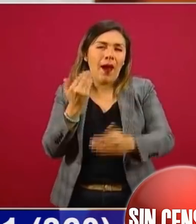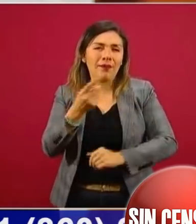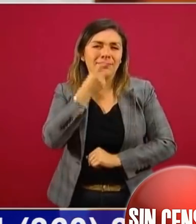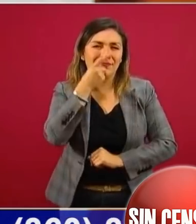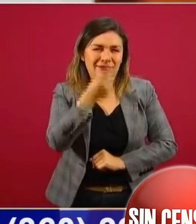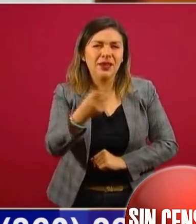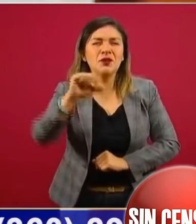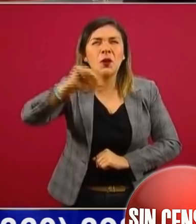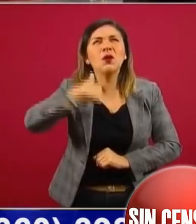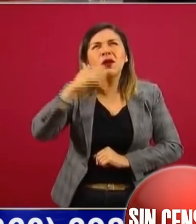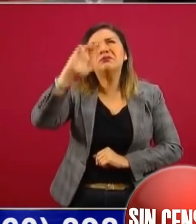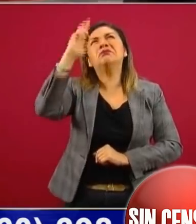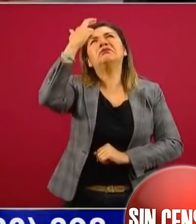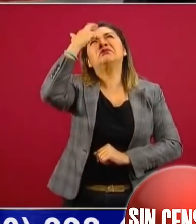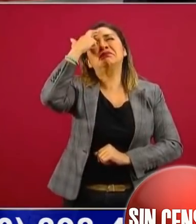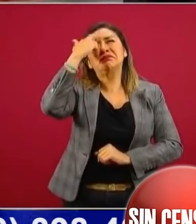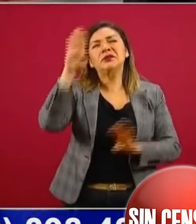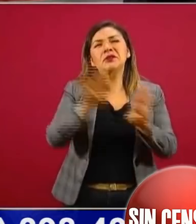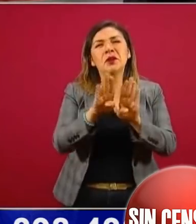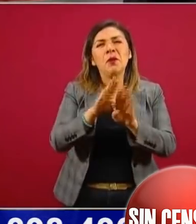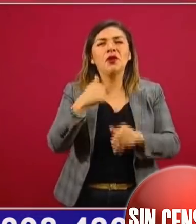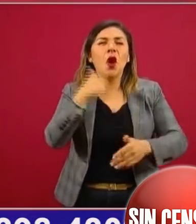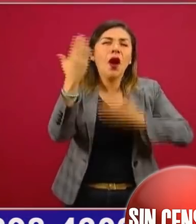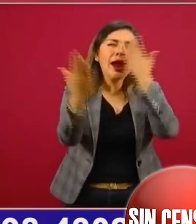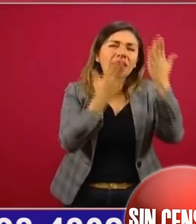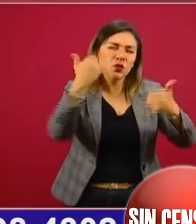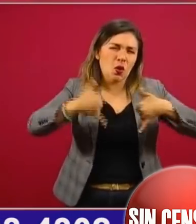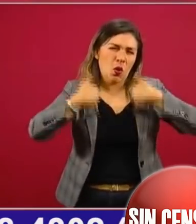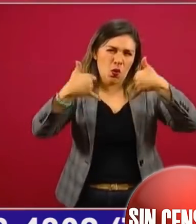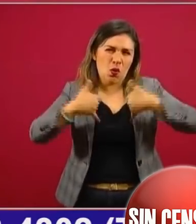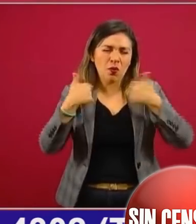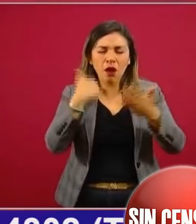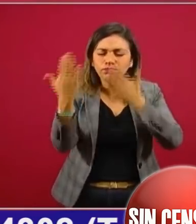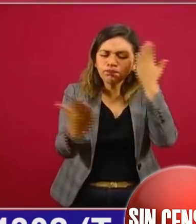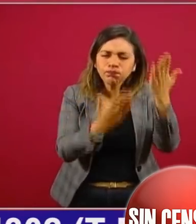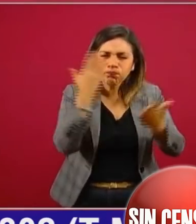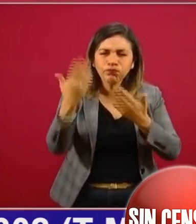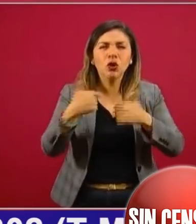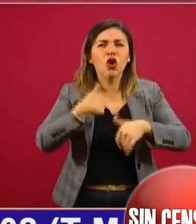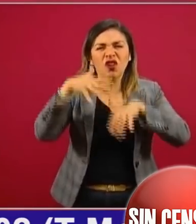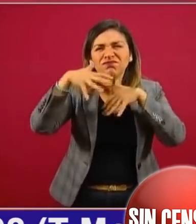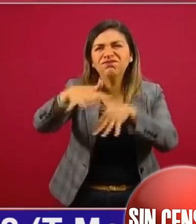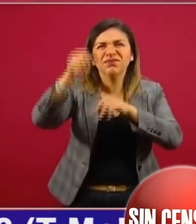estaba yo acordando de las consignas cuando éramos estudiantes y marchábamos.